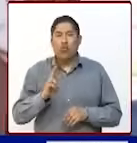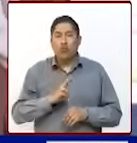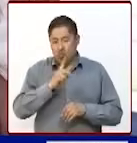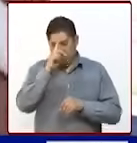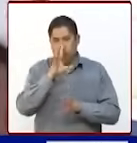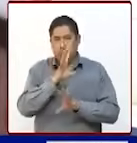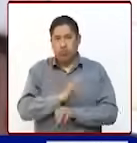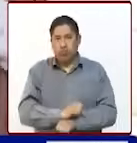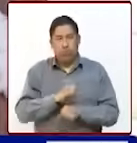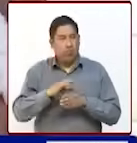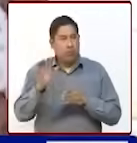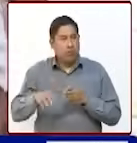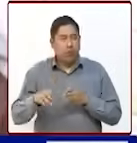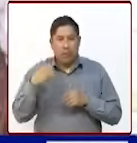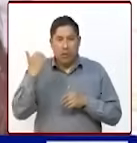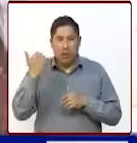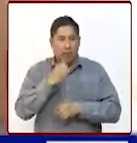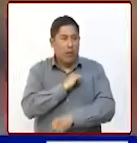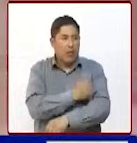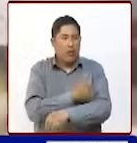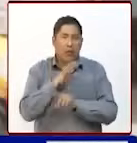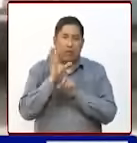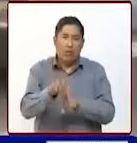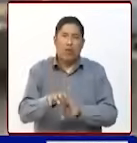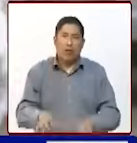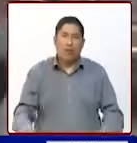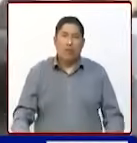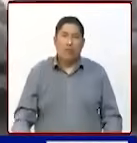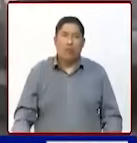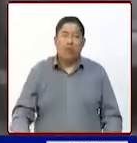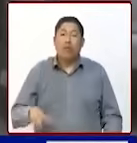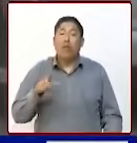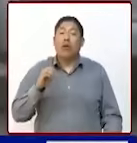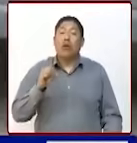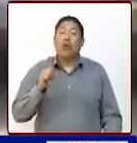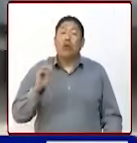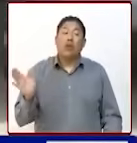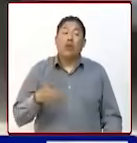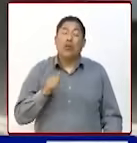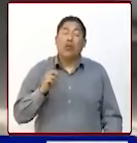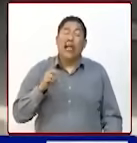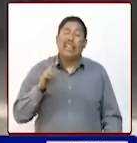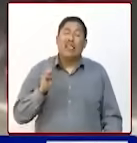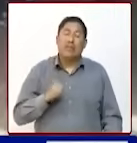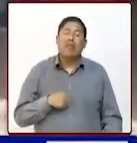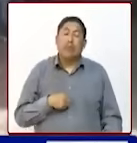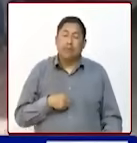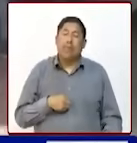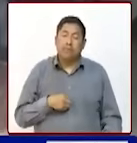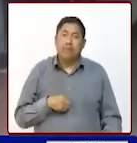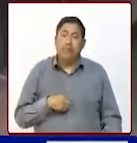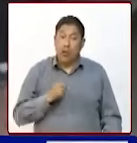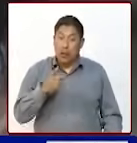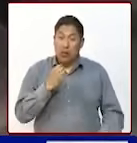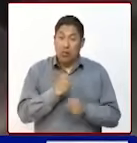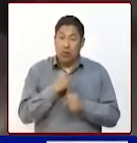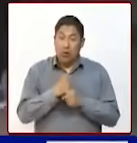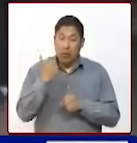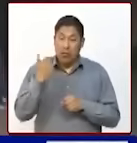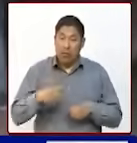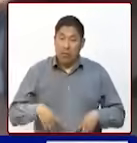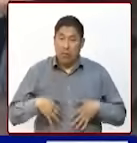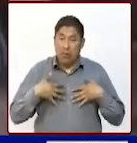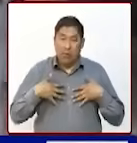cumplir y allá las autoridades nos obligan. A Los Andes. A la provincia de Los Andes. Sí. Ya. ¿Usted trabaja allá, allá